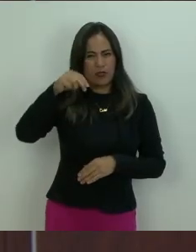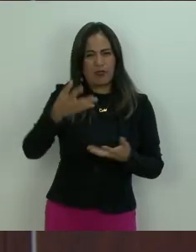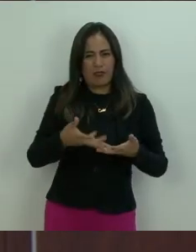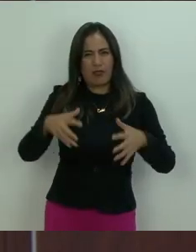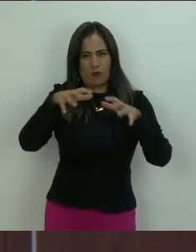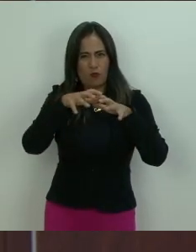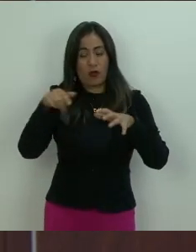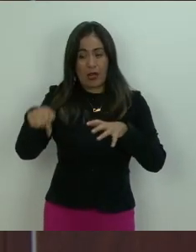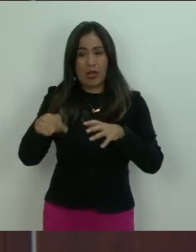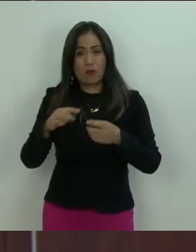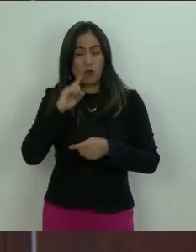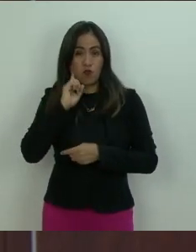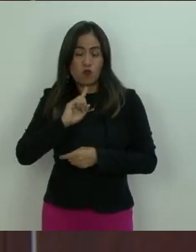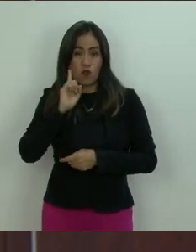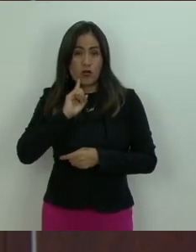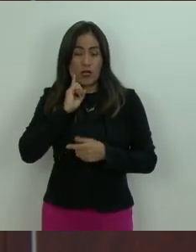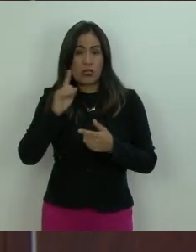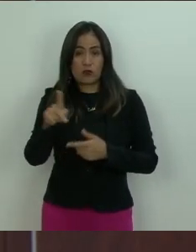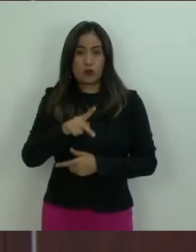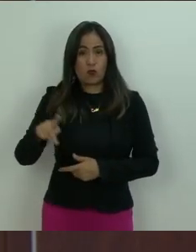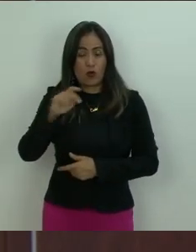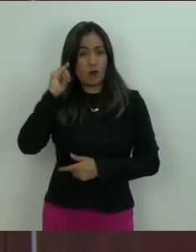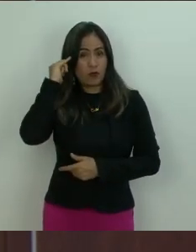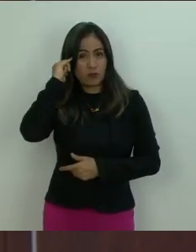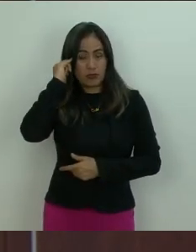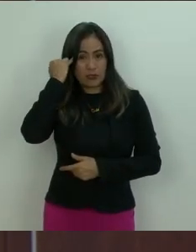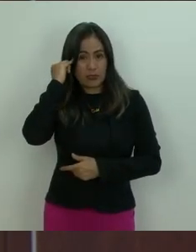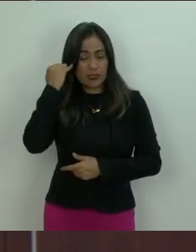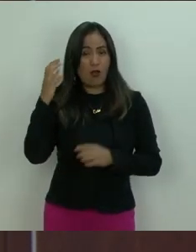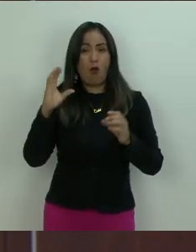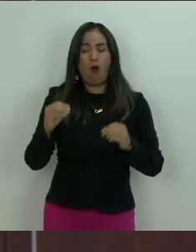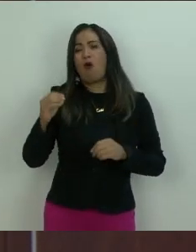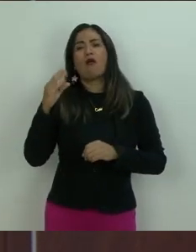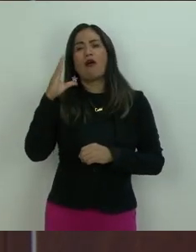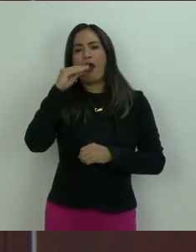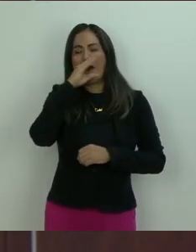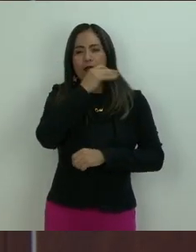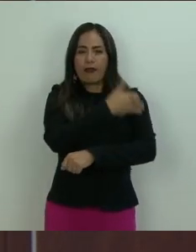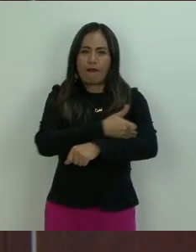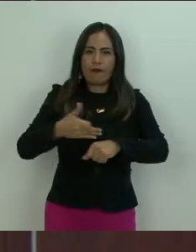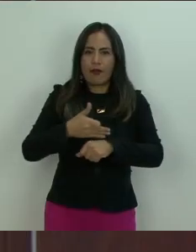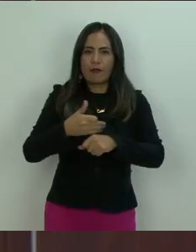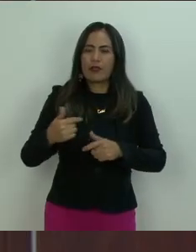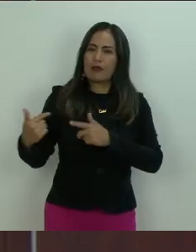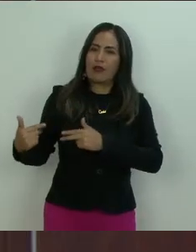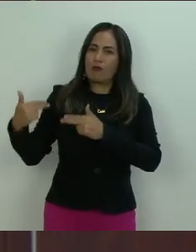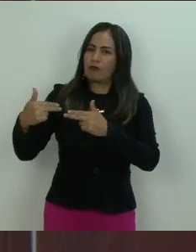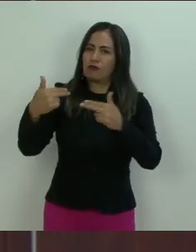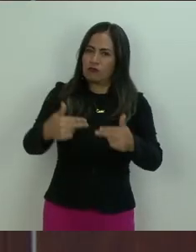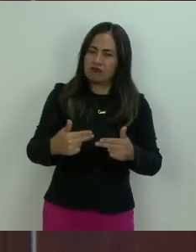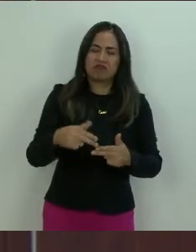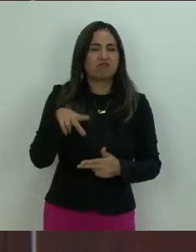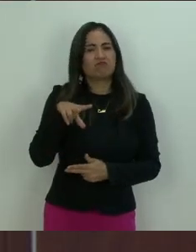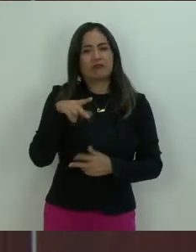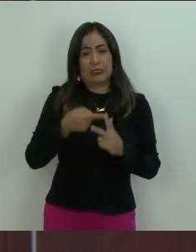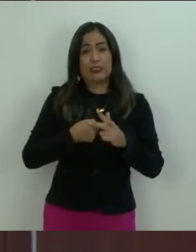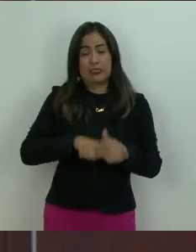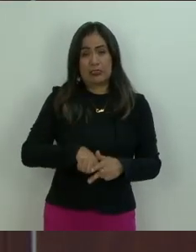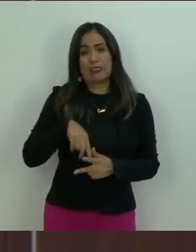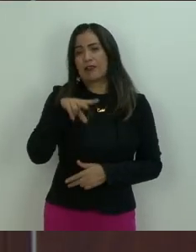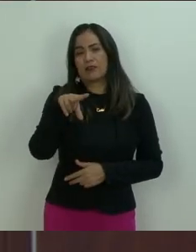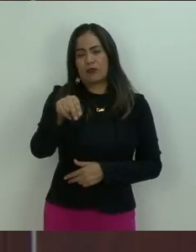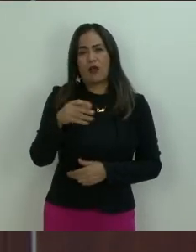mujeres indígenas, no mujeres afrodescendientes. Entonces, hoy en día, ¿qué se piensa? Que con este